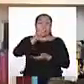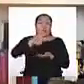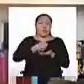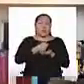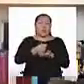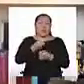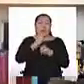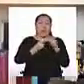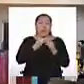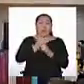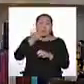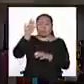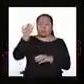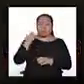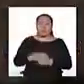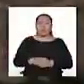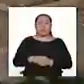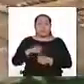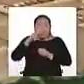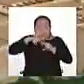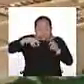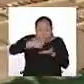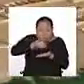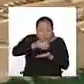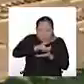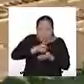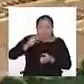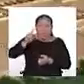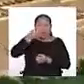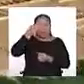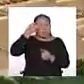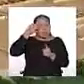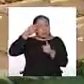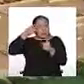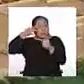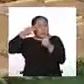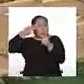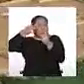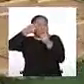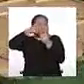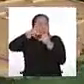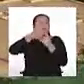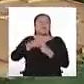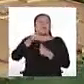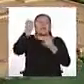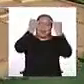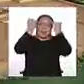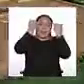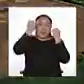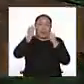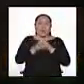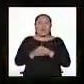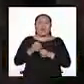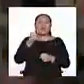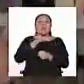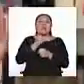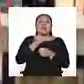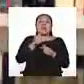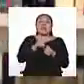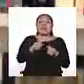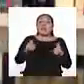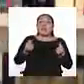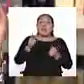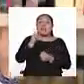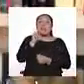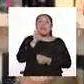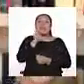que según los arqueólogos es la primera que tiene una visión de territorio. Es decir, cuando estamos hablando de